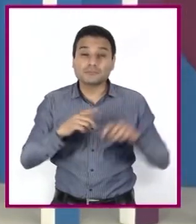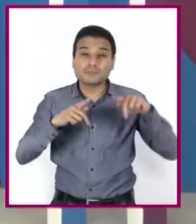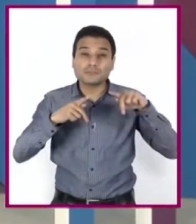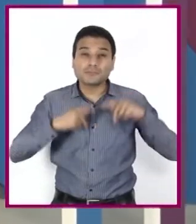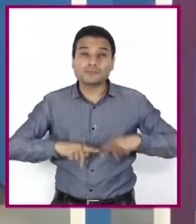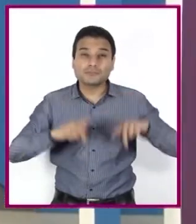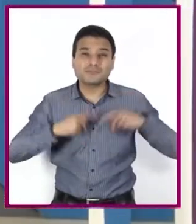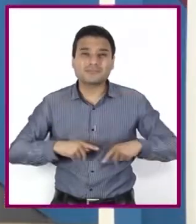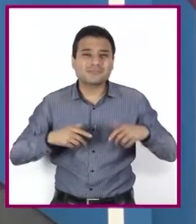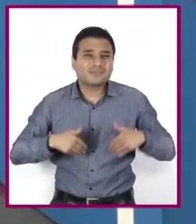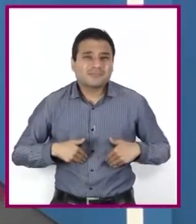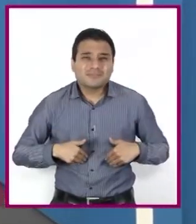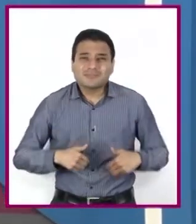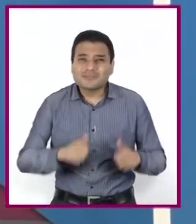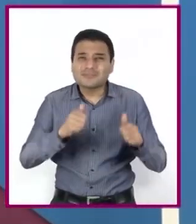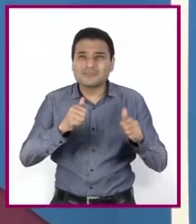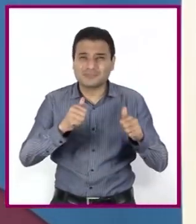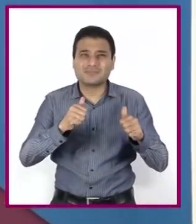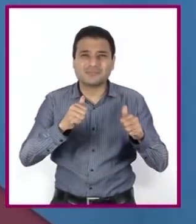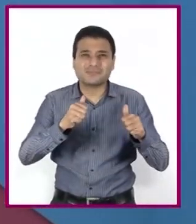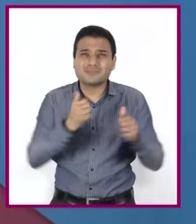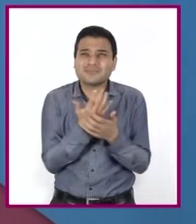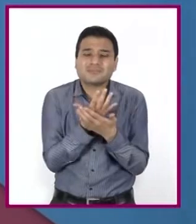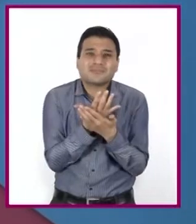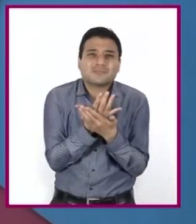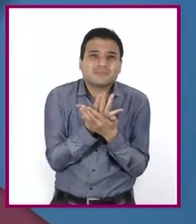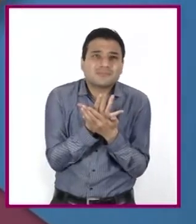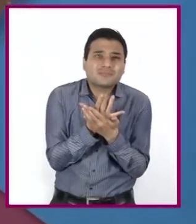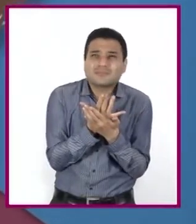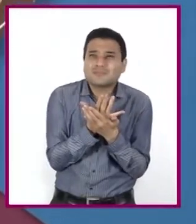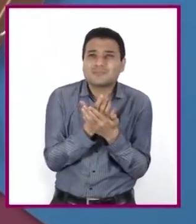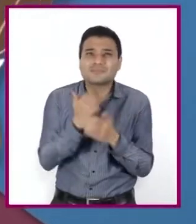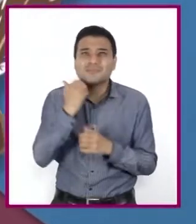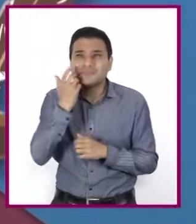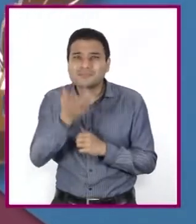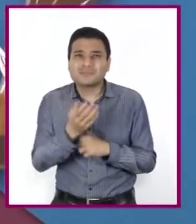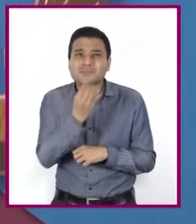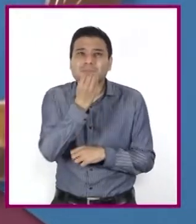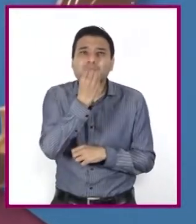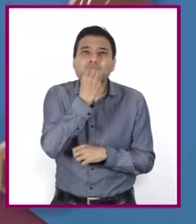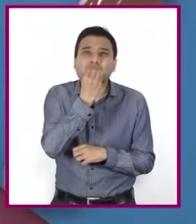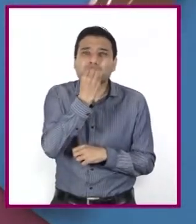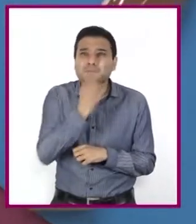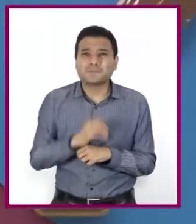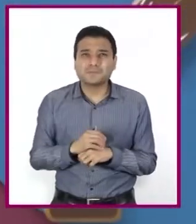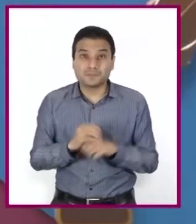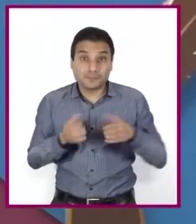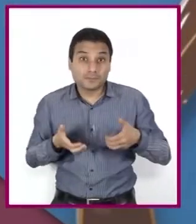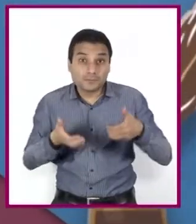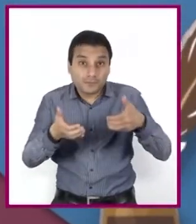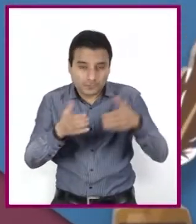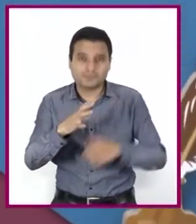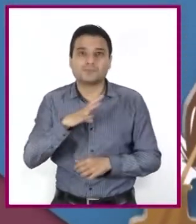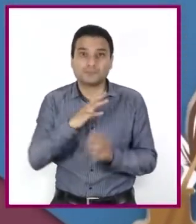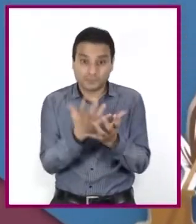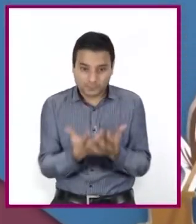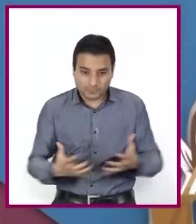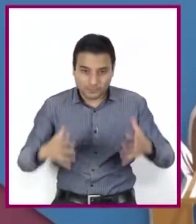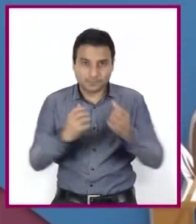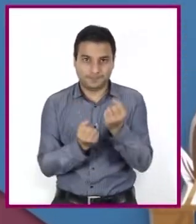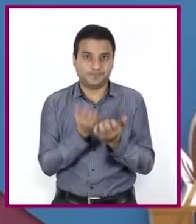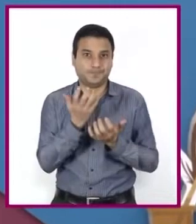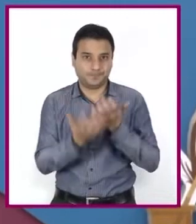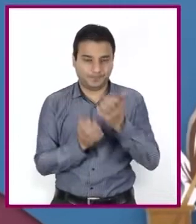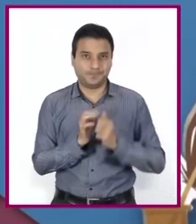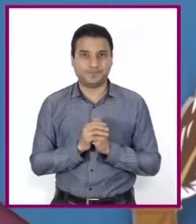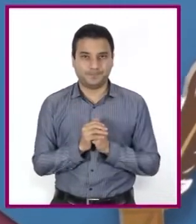esperaban, escudilla en mano, comer algo de los humeantes calderos instalados en las calles. El segundo